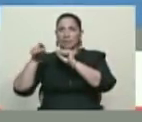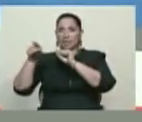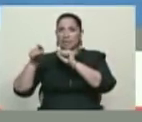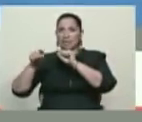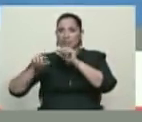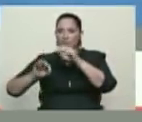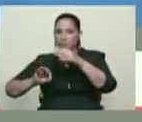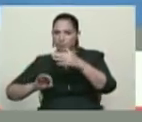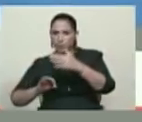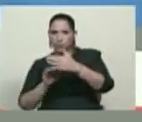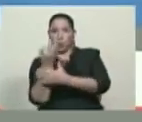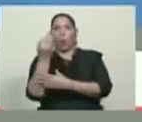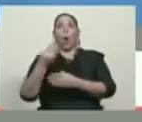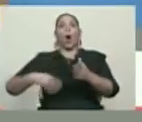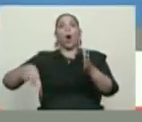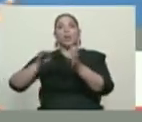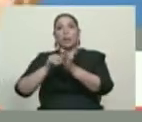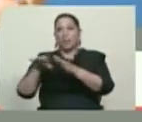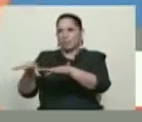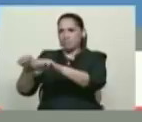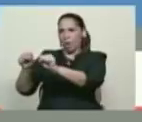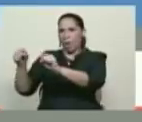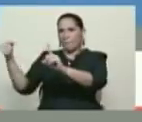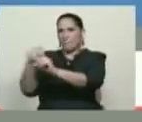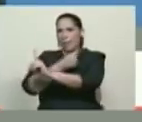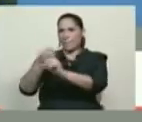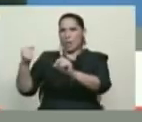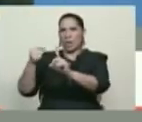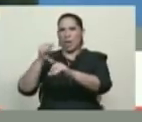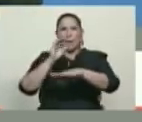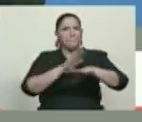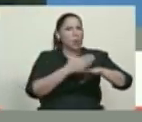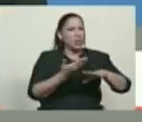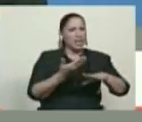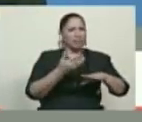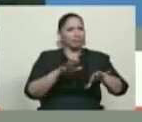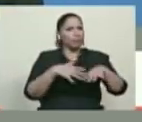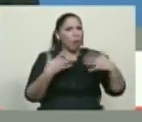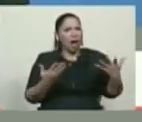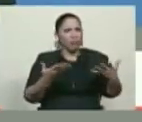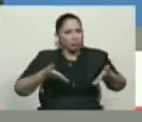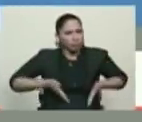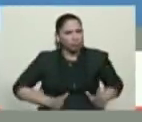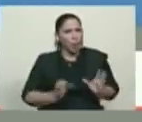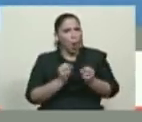resurgimiento del fascismo. Recuerden ustedes cuándo y por qué nació Naciones Unidas.